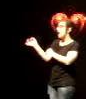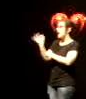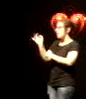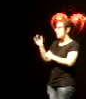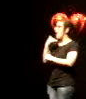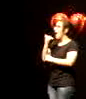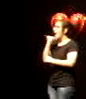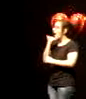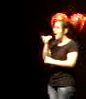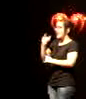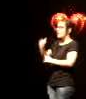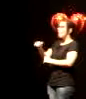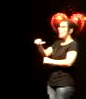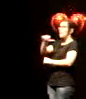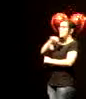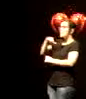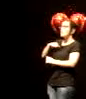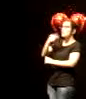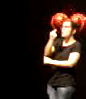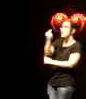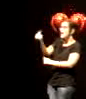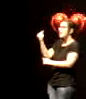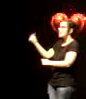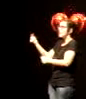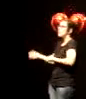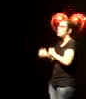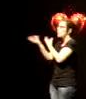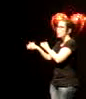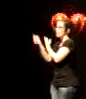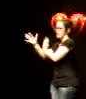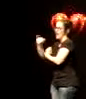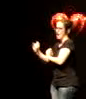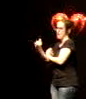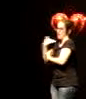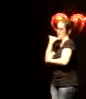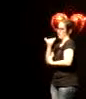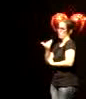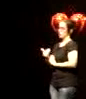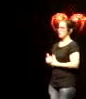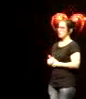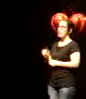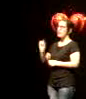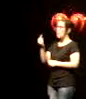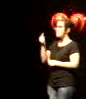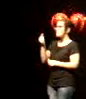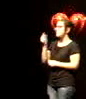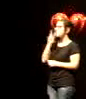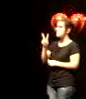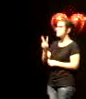que sea propio, algo que sea de ustedes. Les muestro esta imagen. ¿Qué es lo primero que ven?